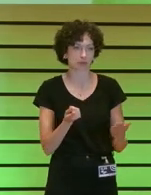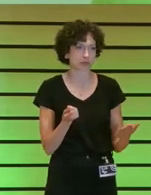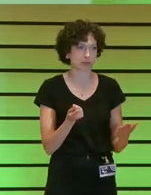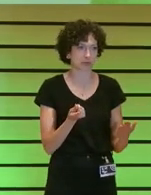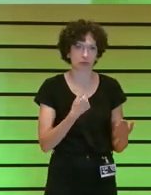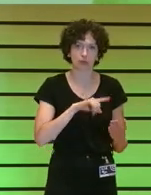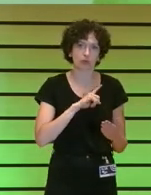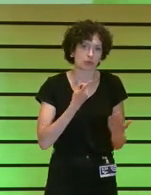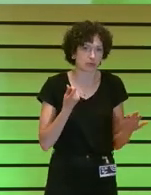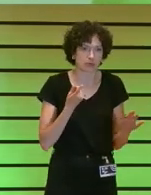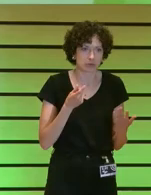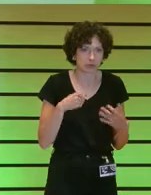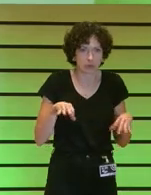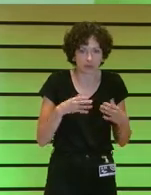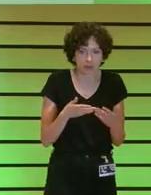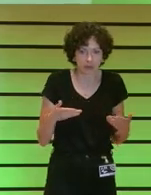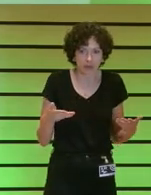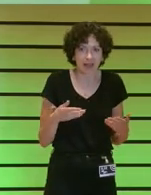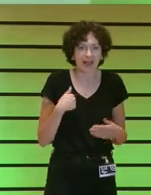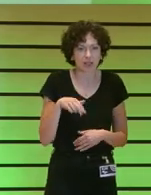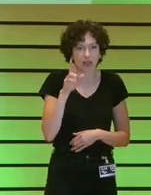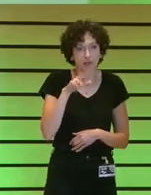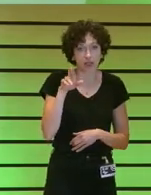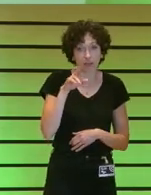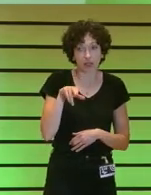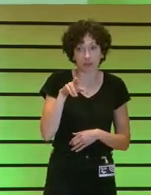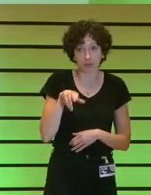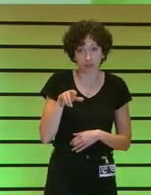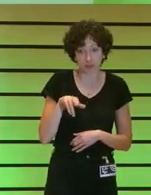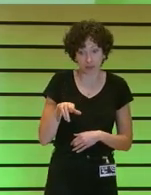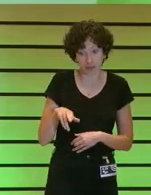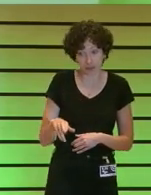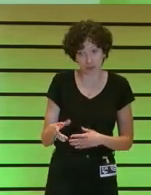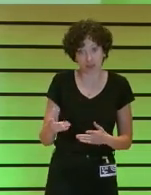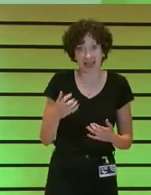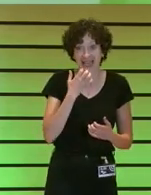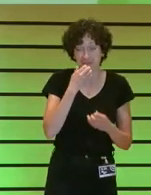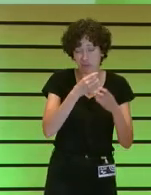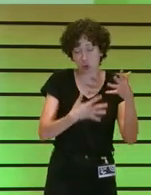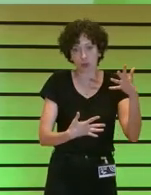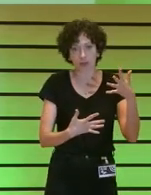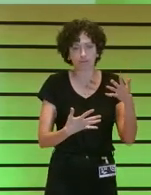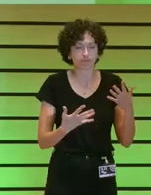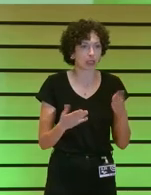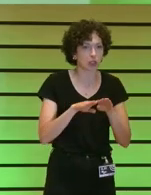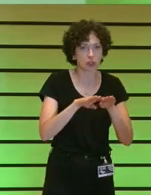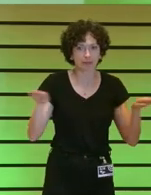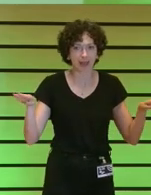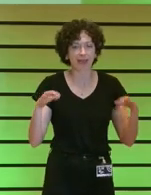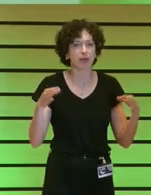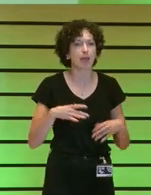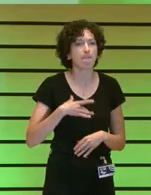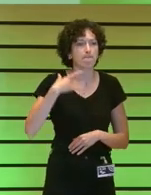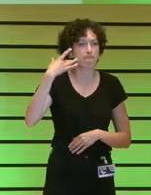heroínas somos seres humanos podría repetir así miles de ejemplos es decir la sostenibilidad tiene que ser posible